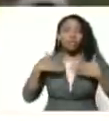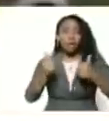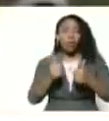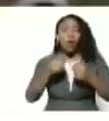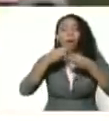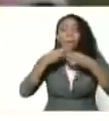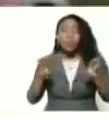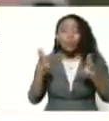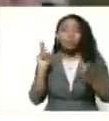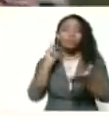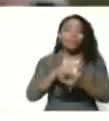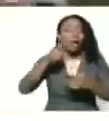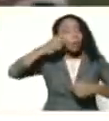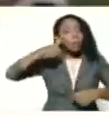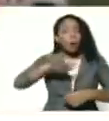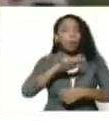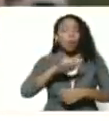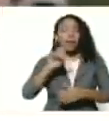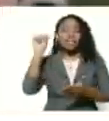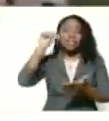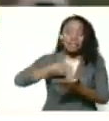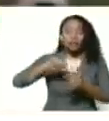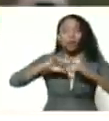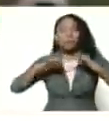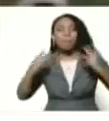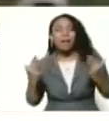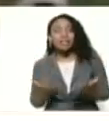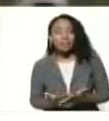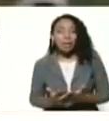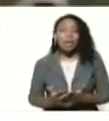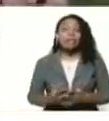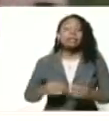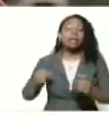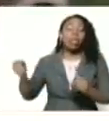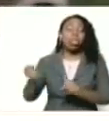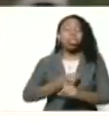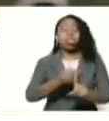salud pública llegue al pueblo en medio de la pandemia que devastó a